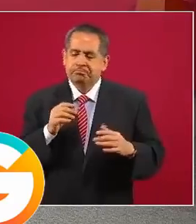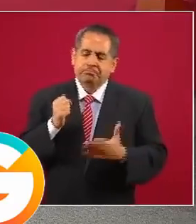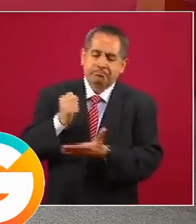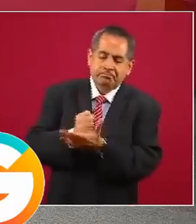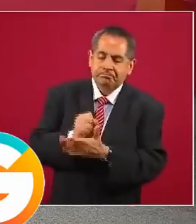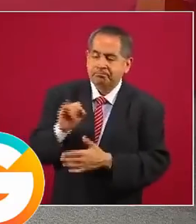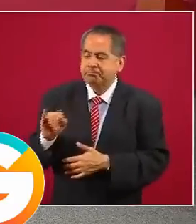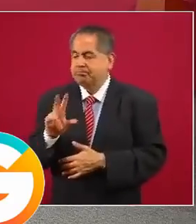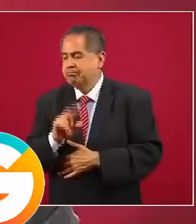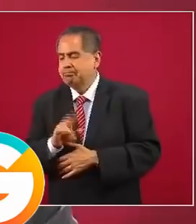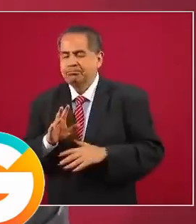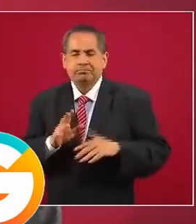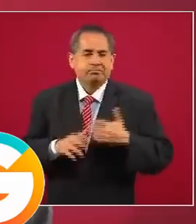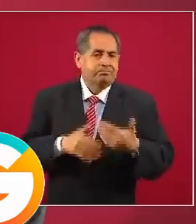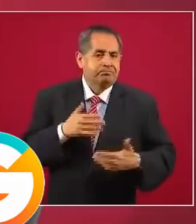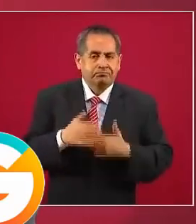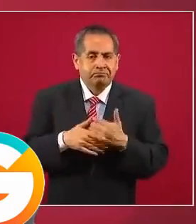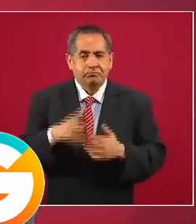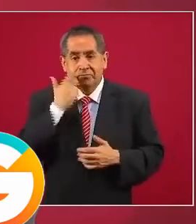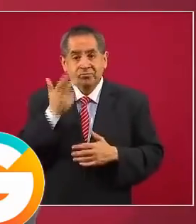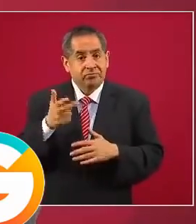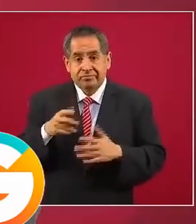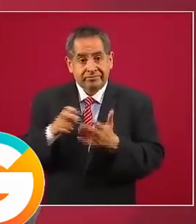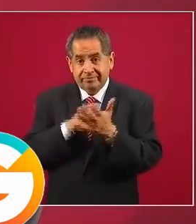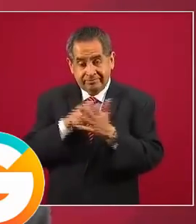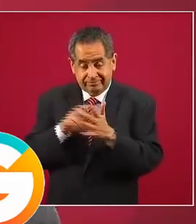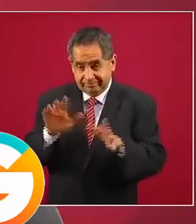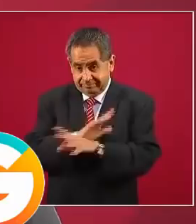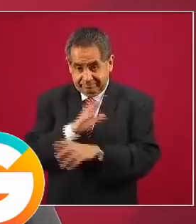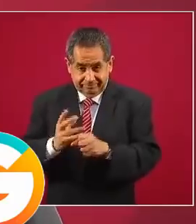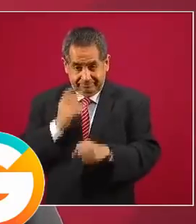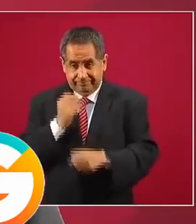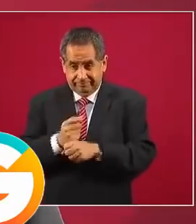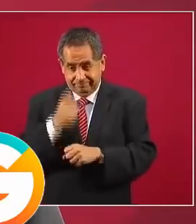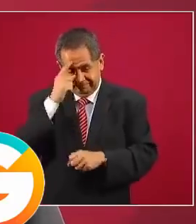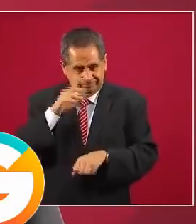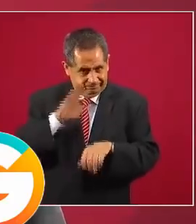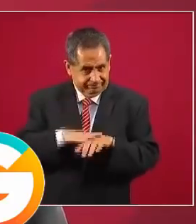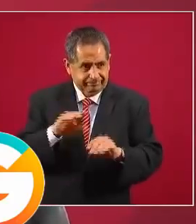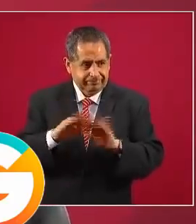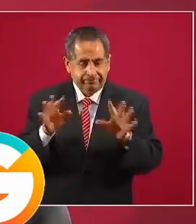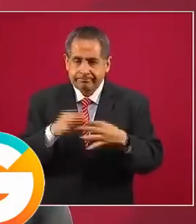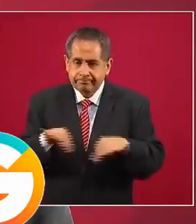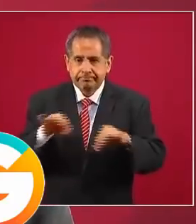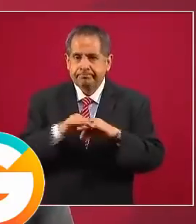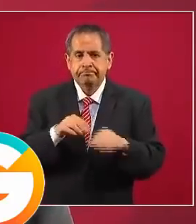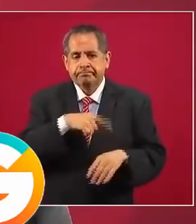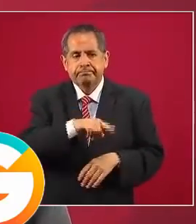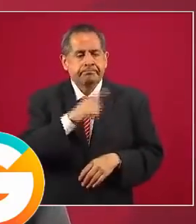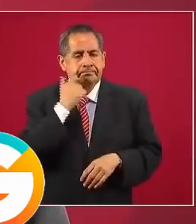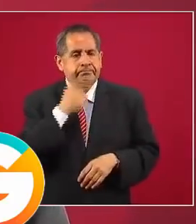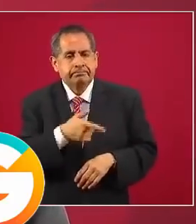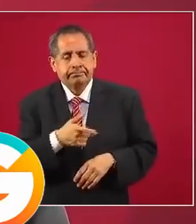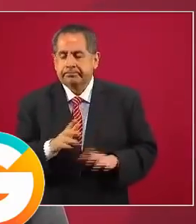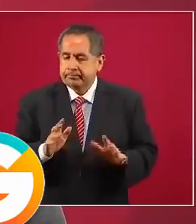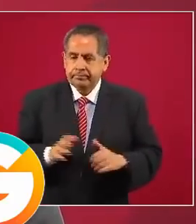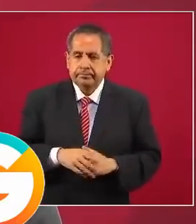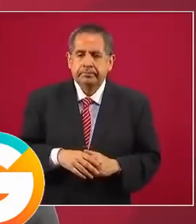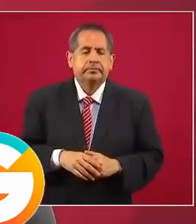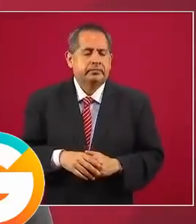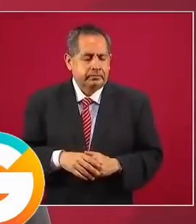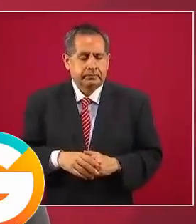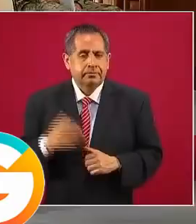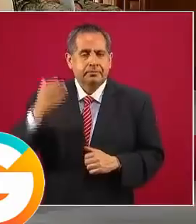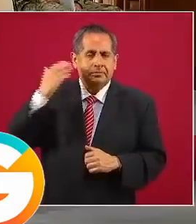adversarios a llevar a cabo esta reforma de fondo importante, o no habían